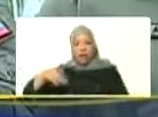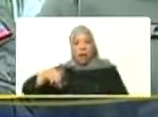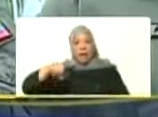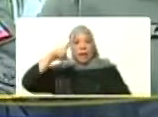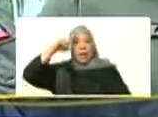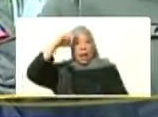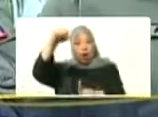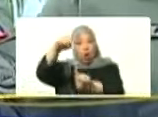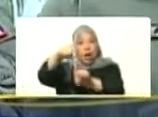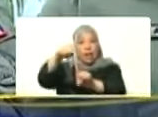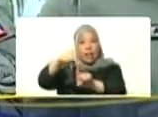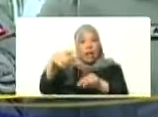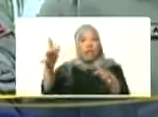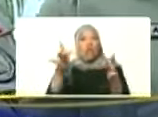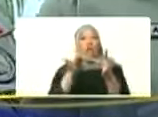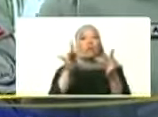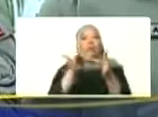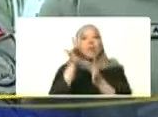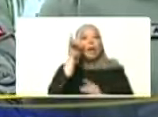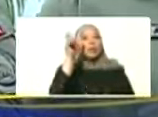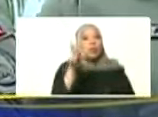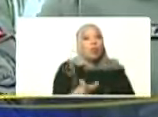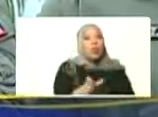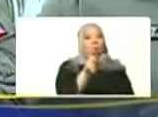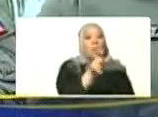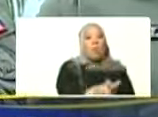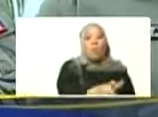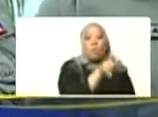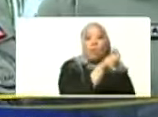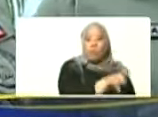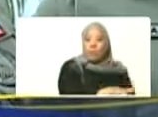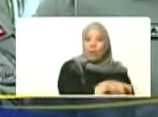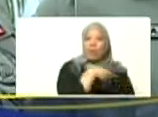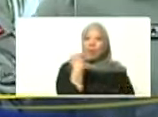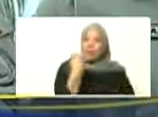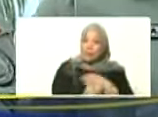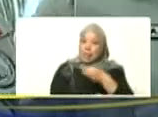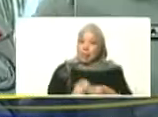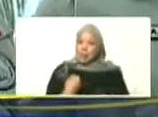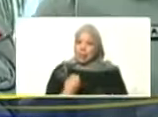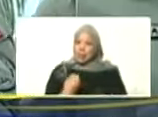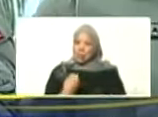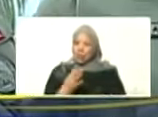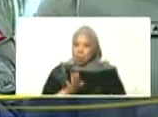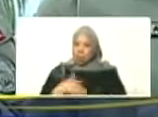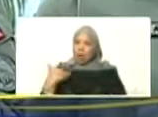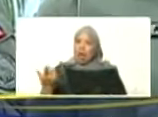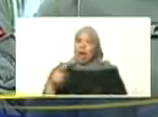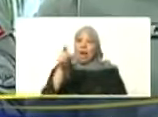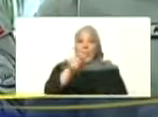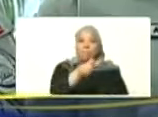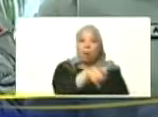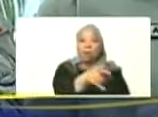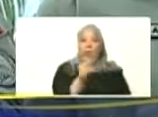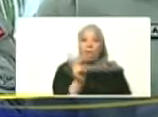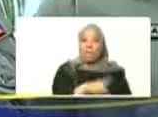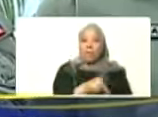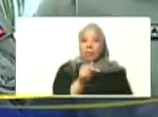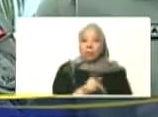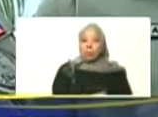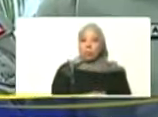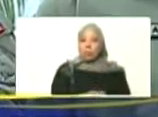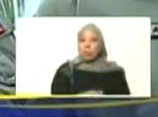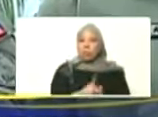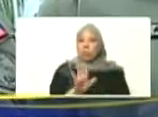dio la independencia a todo este continente. Ese ejército estaba hecho de un pueblo y ese carácter popular no ha